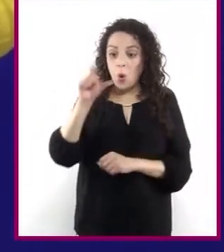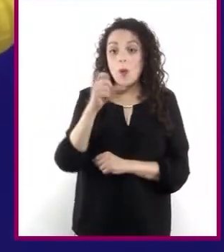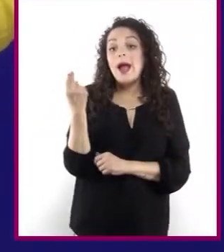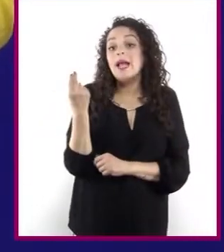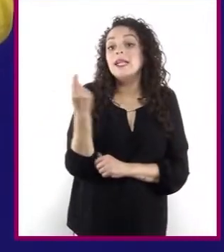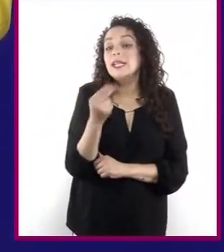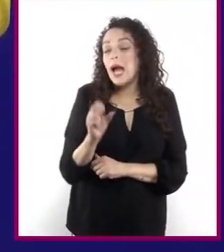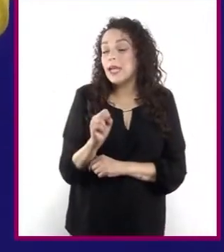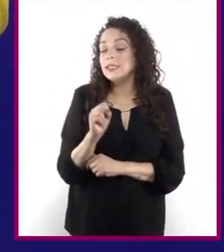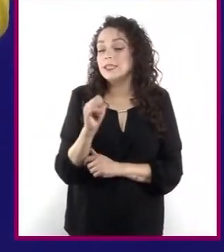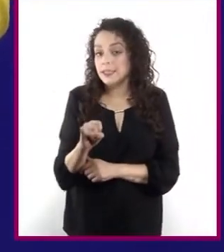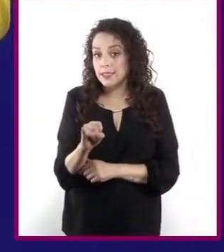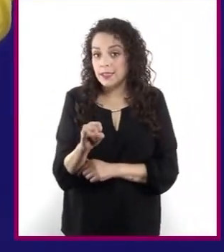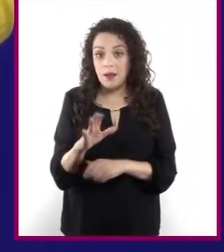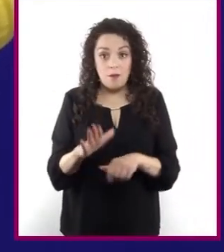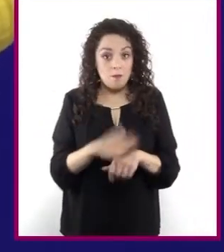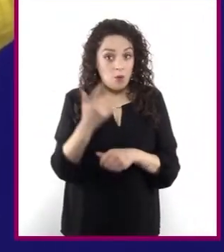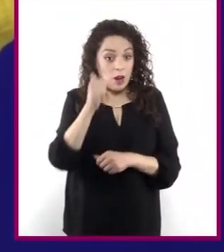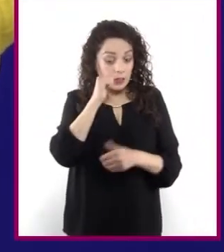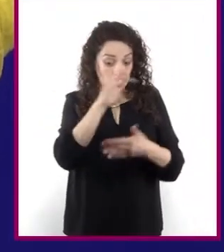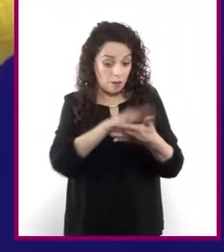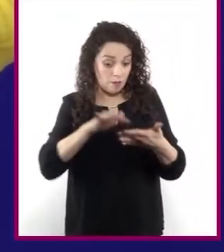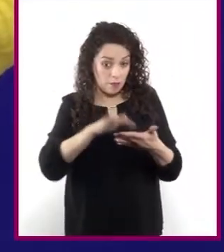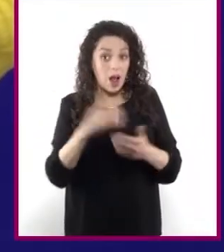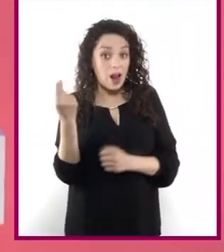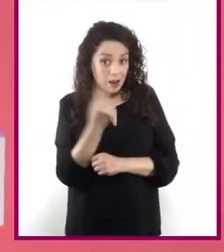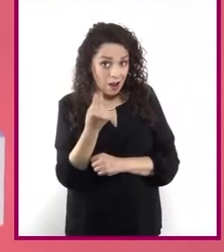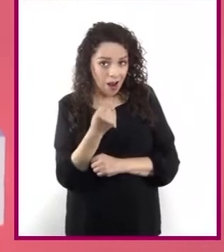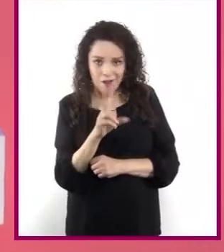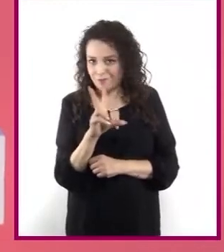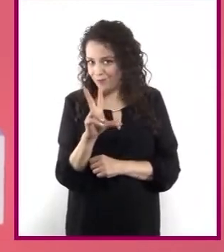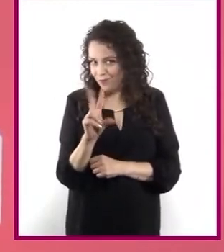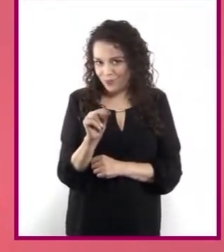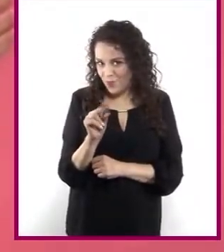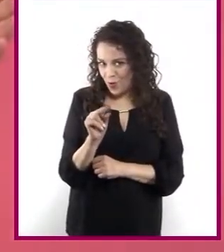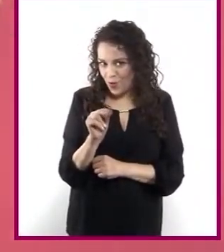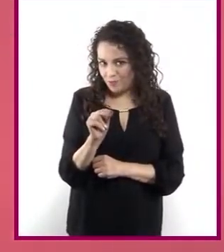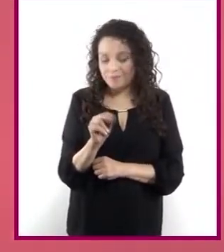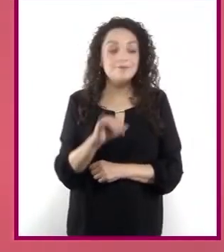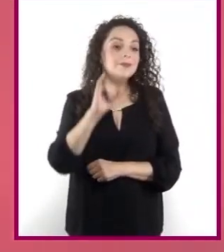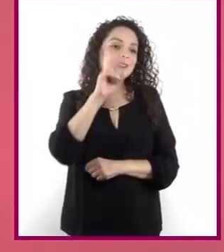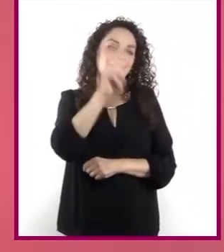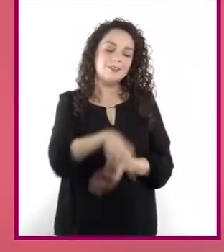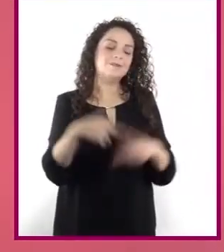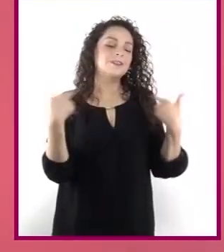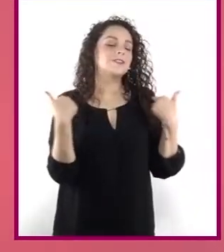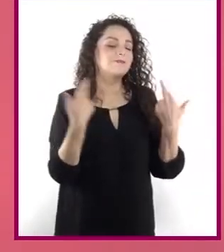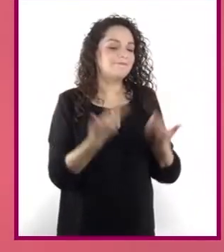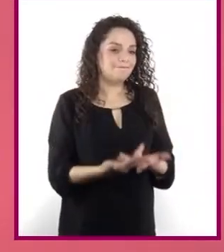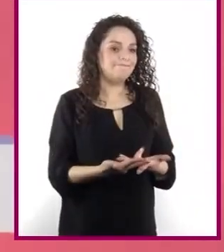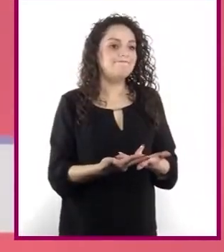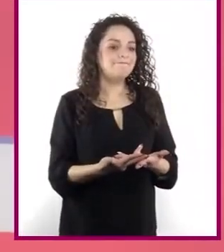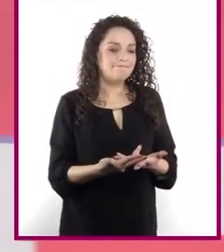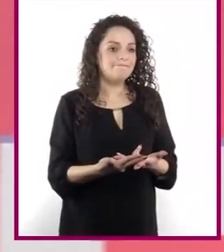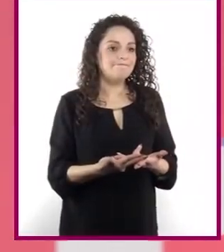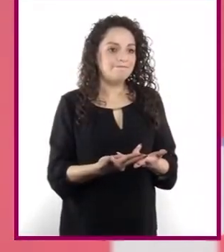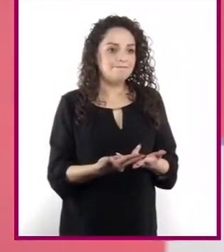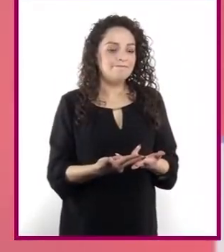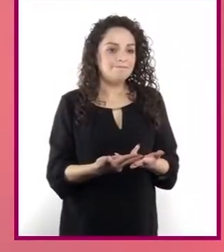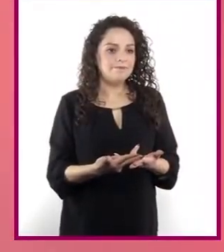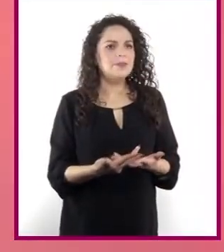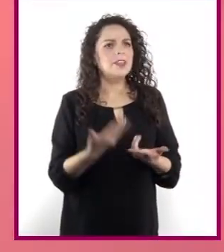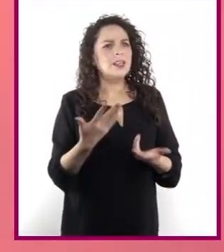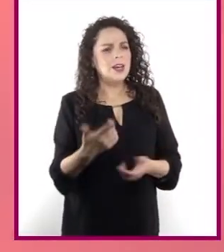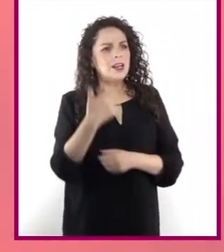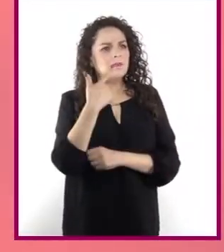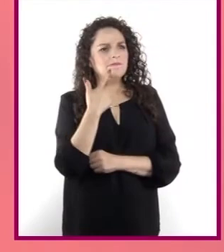necesario, pues no todos los textos lo necesitan. Cierto, profesora. Por cierto,